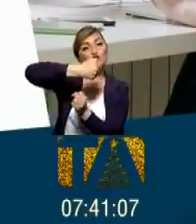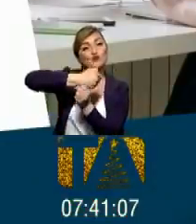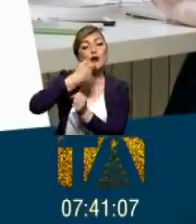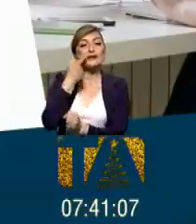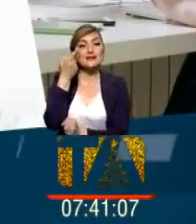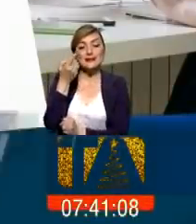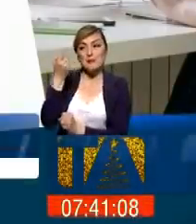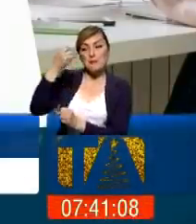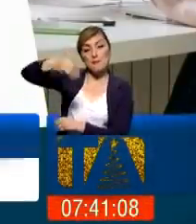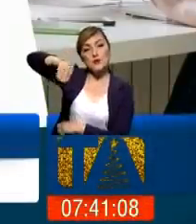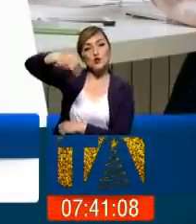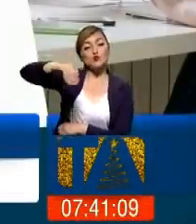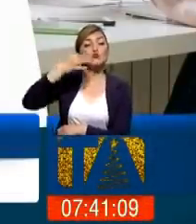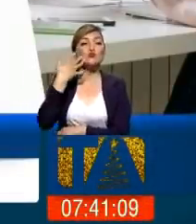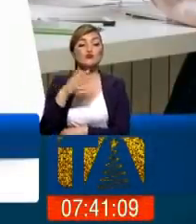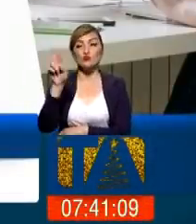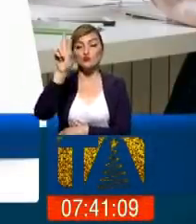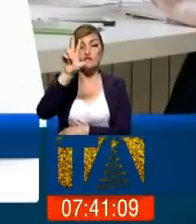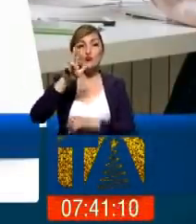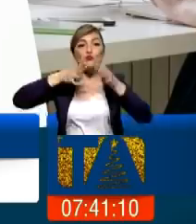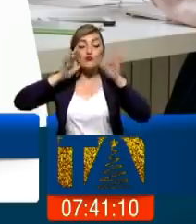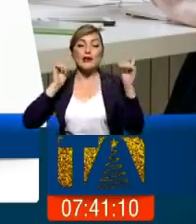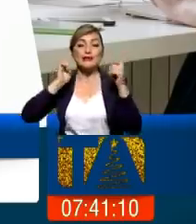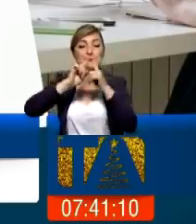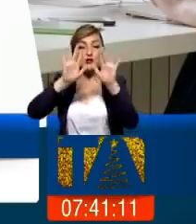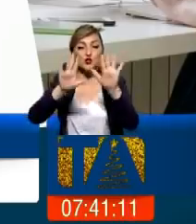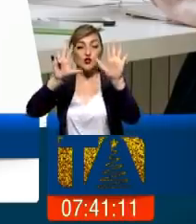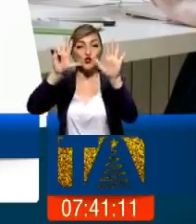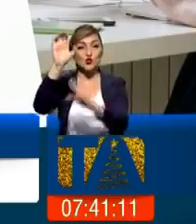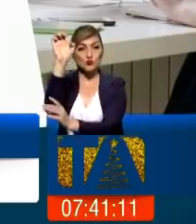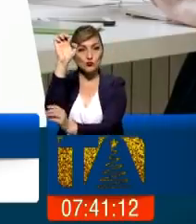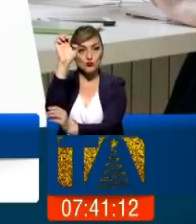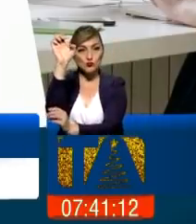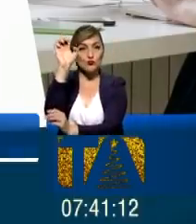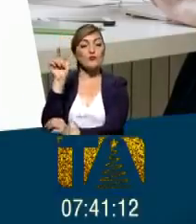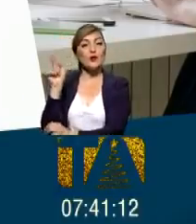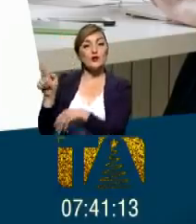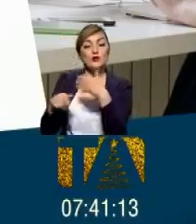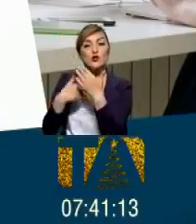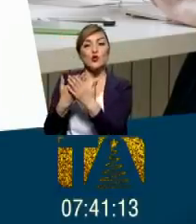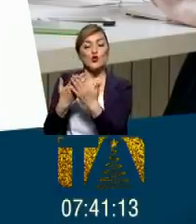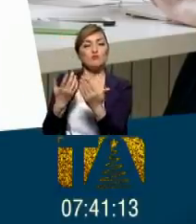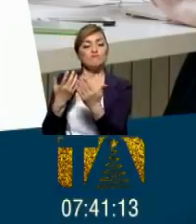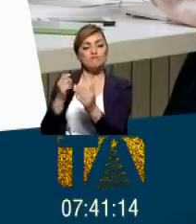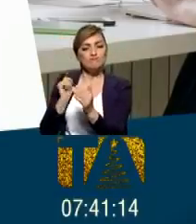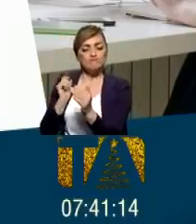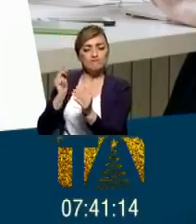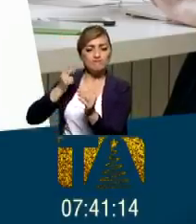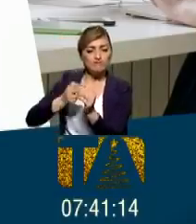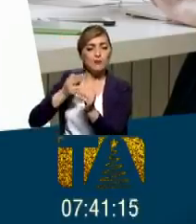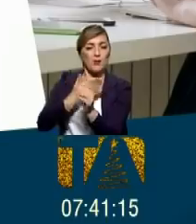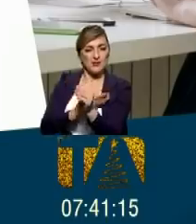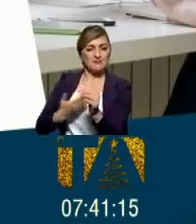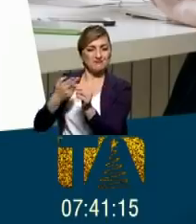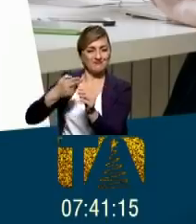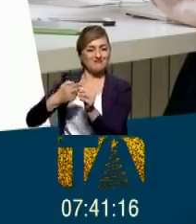anunció que desde este miércoles 23 de diciembre y hasta el 18 de enero, los servidores de la función ejecutiva que no requieran acudir presencialmente a